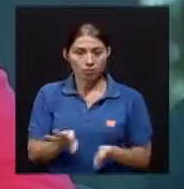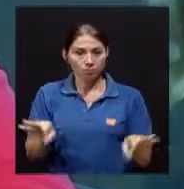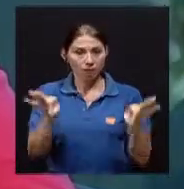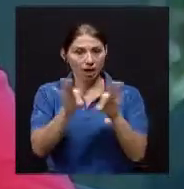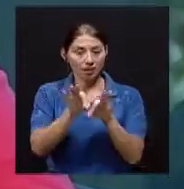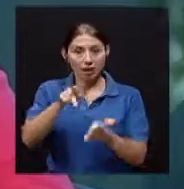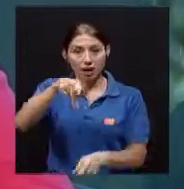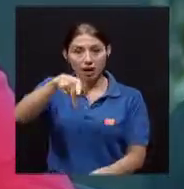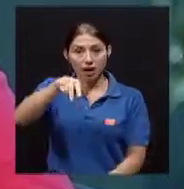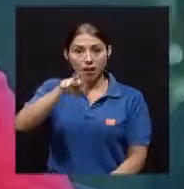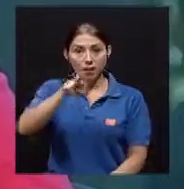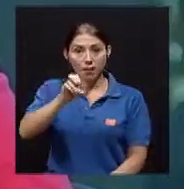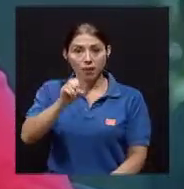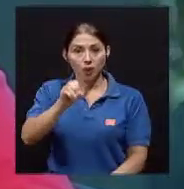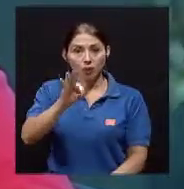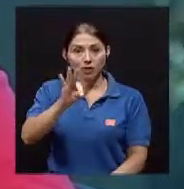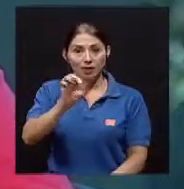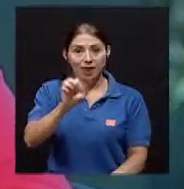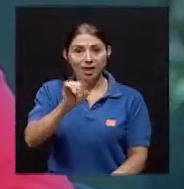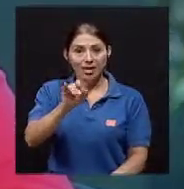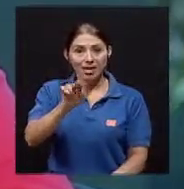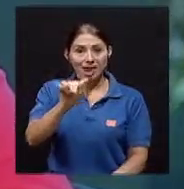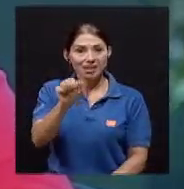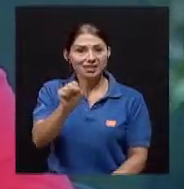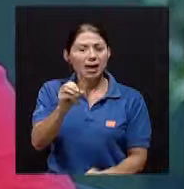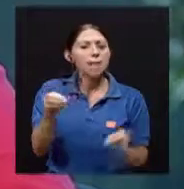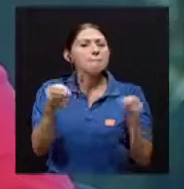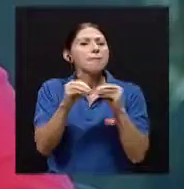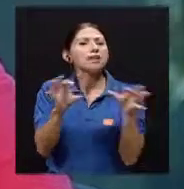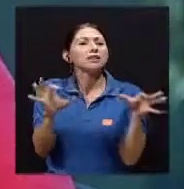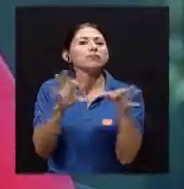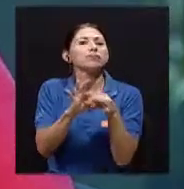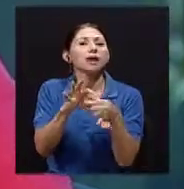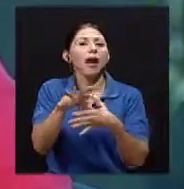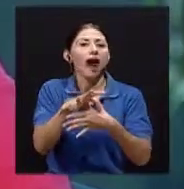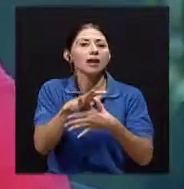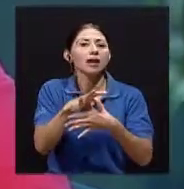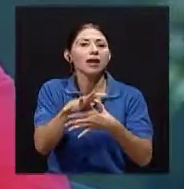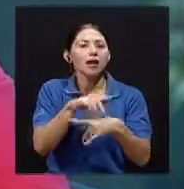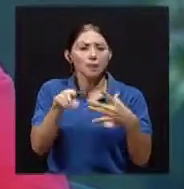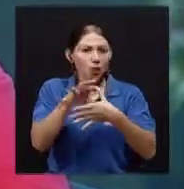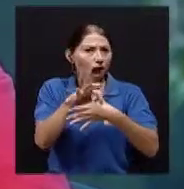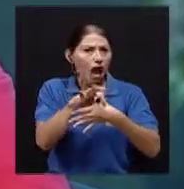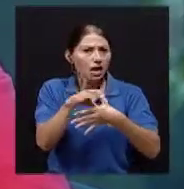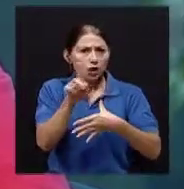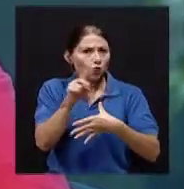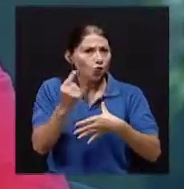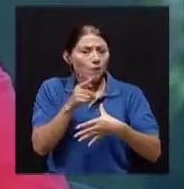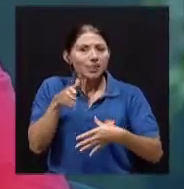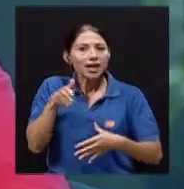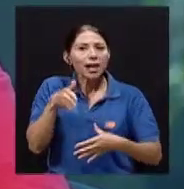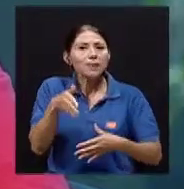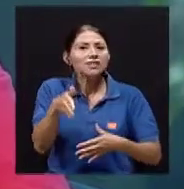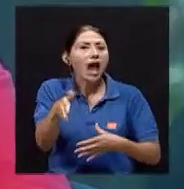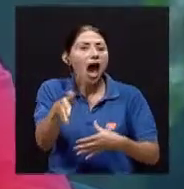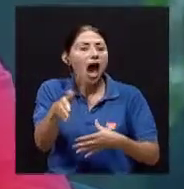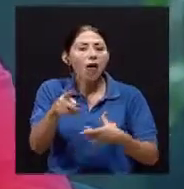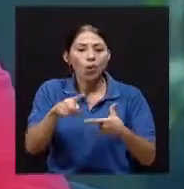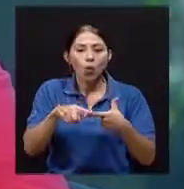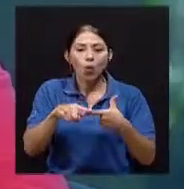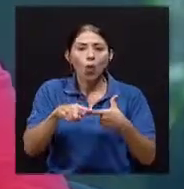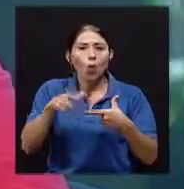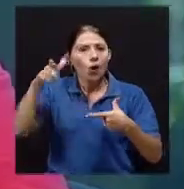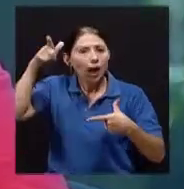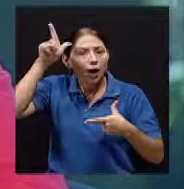cuando se refiere al término proteína, la gente, más que todo, yo le hablo de carnes. Uh-huh. Pero cuando me refiero a carne, no solamente me refiero a pescado,